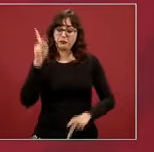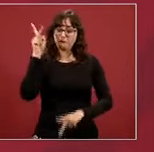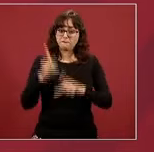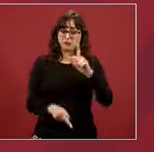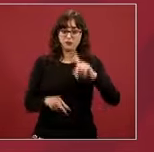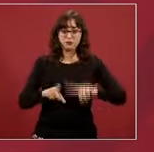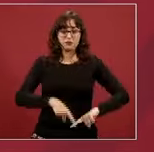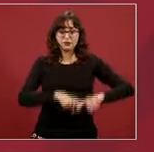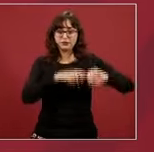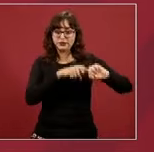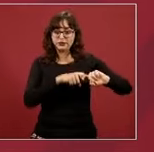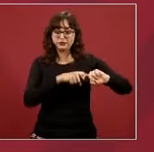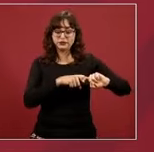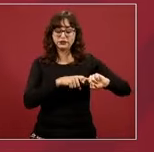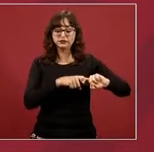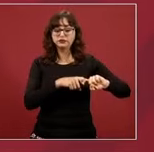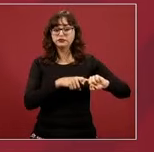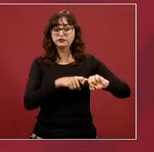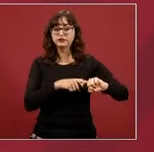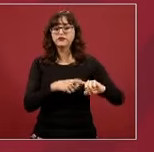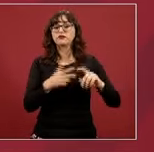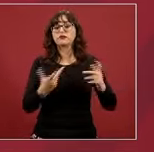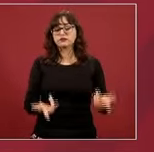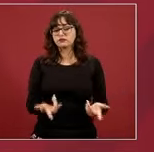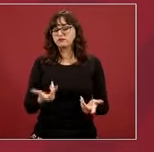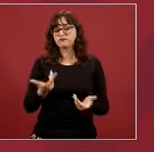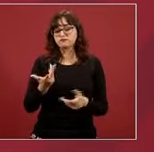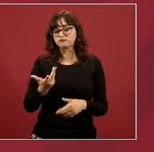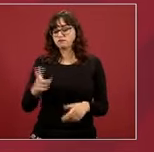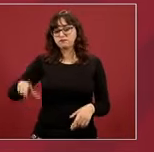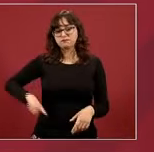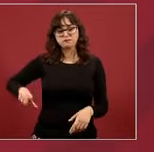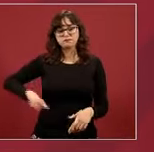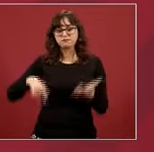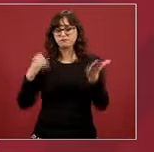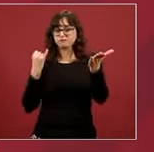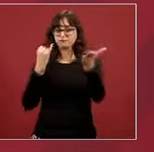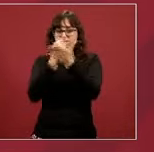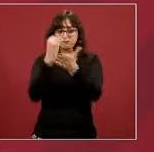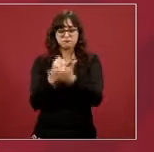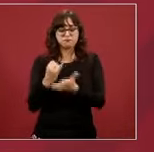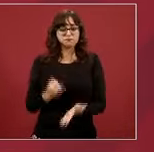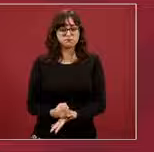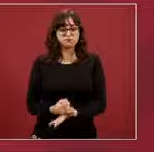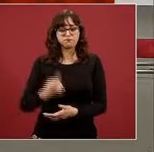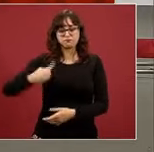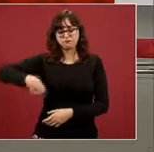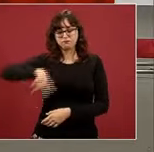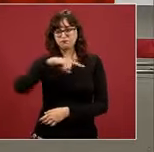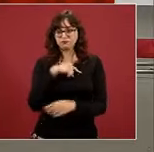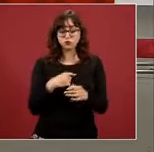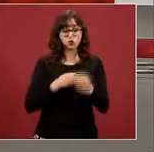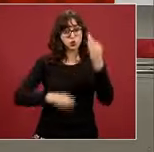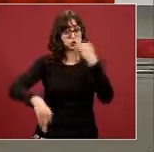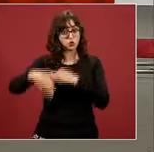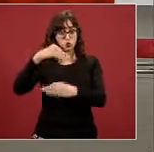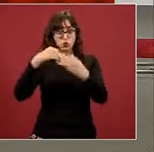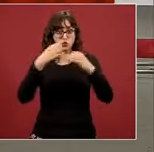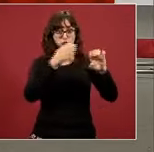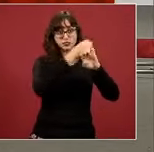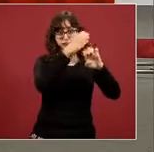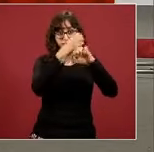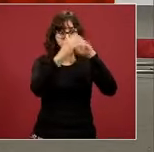como el resto de decisiones administrativas que fuimos tomando en una manera concertada con los